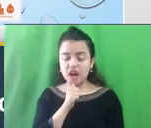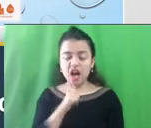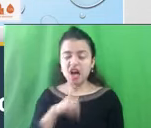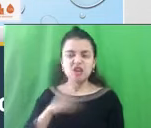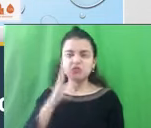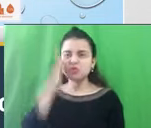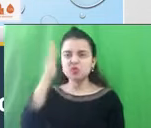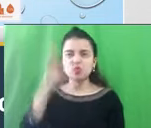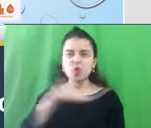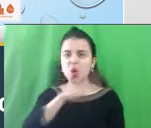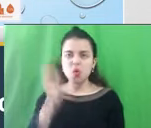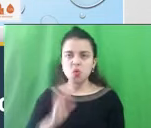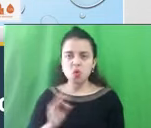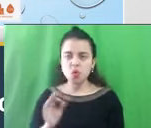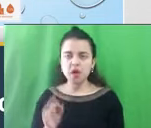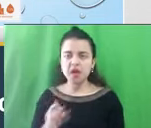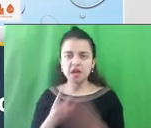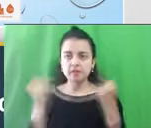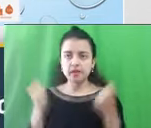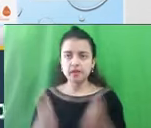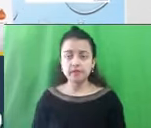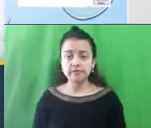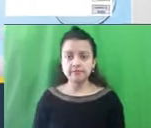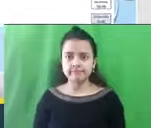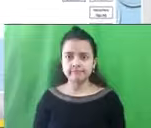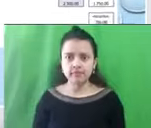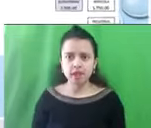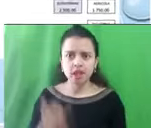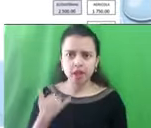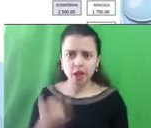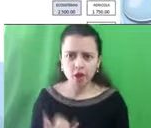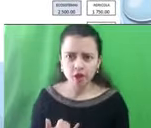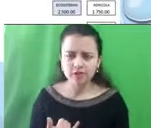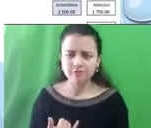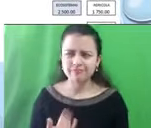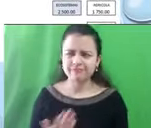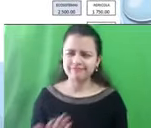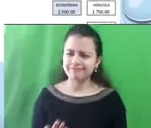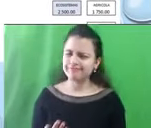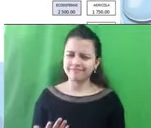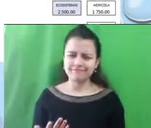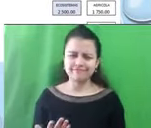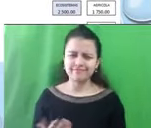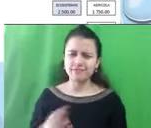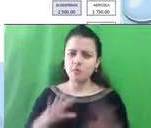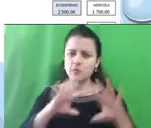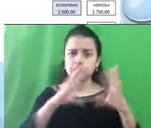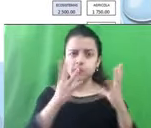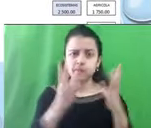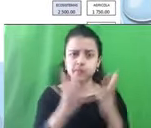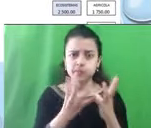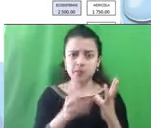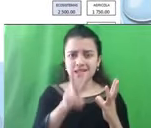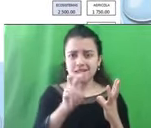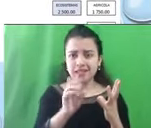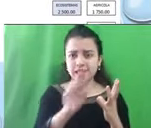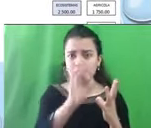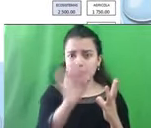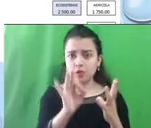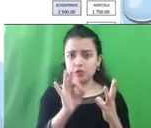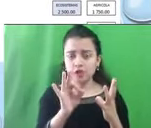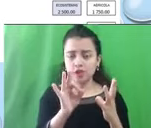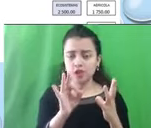momento nosotros tenemos el 70% del planeta Tierra cubierto con agua, el 97% del 100%